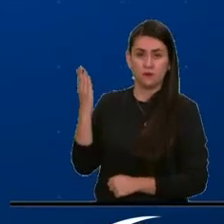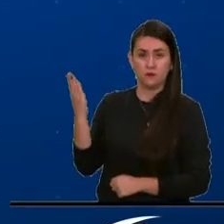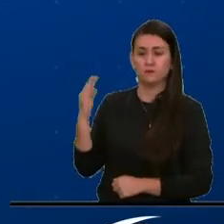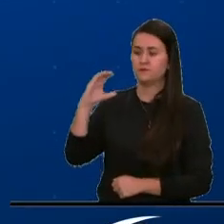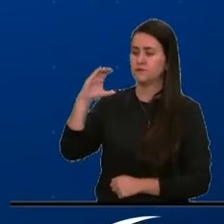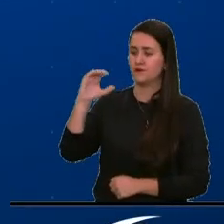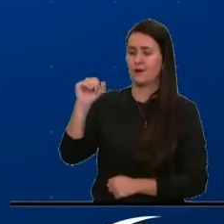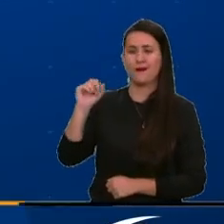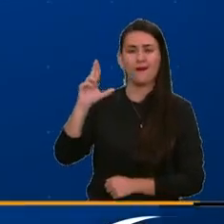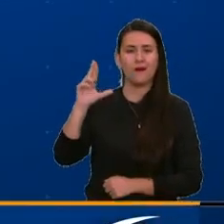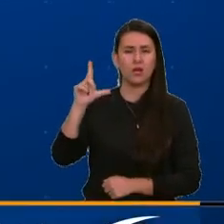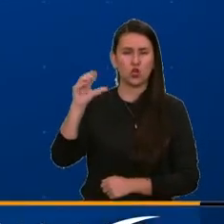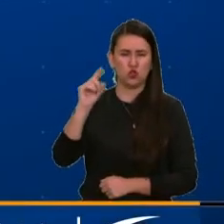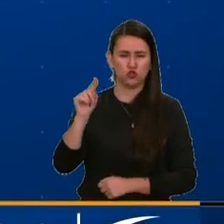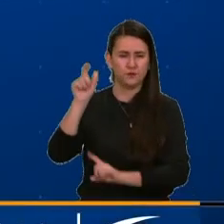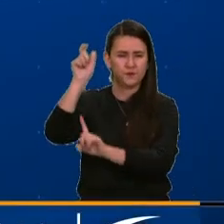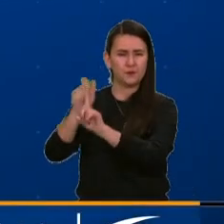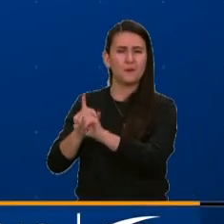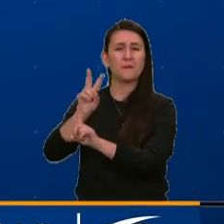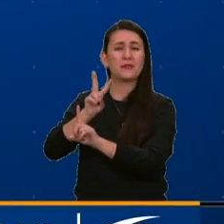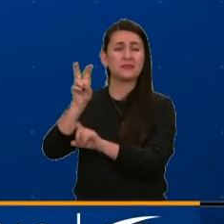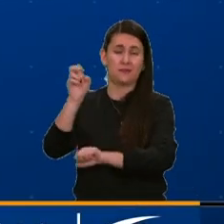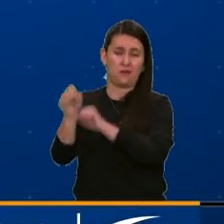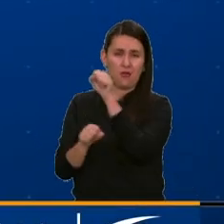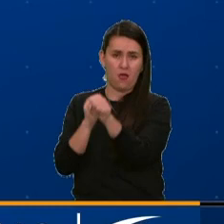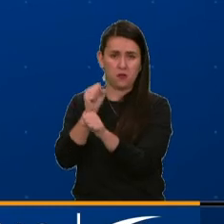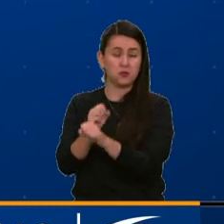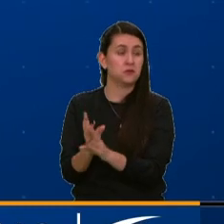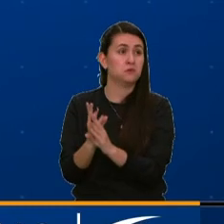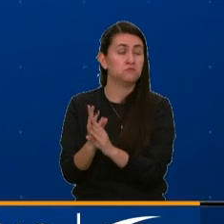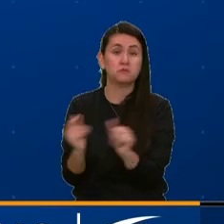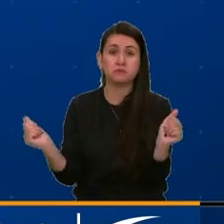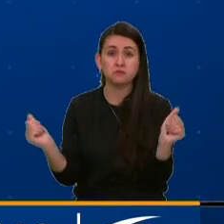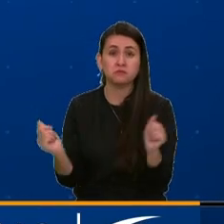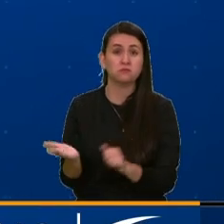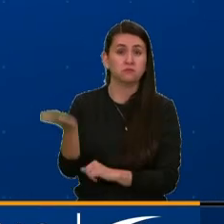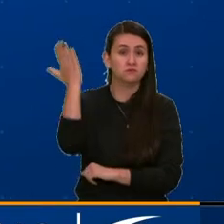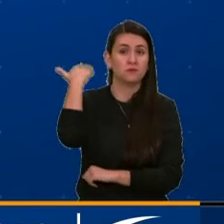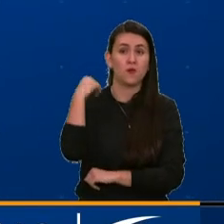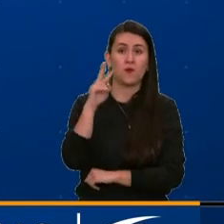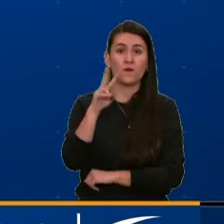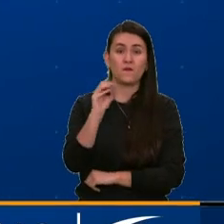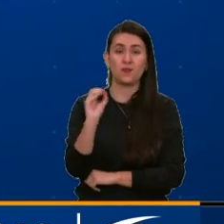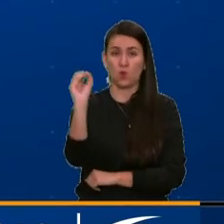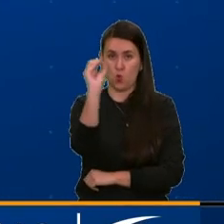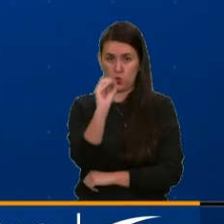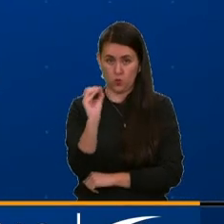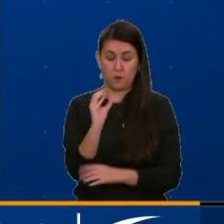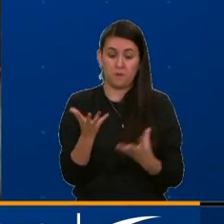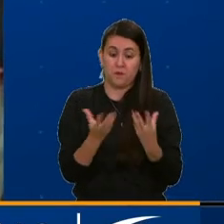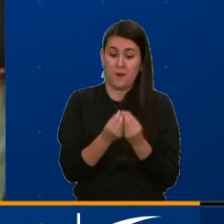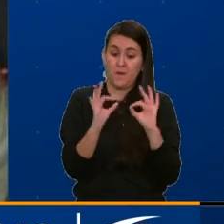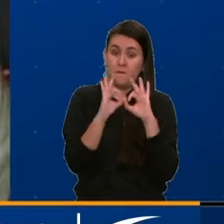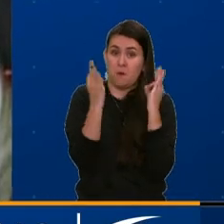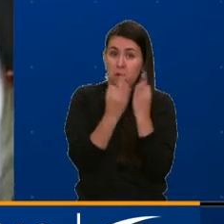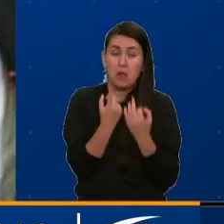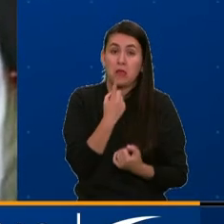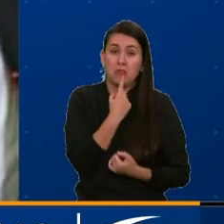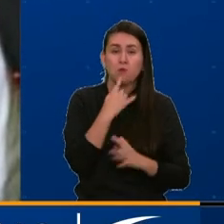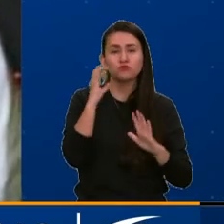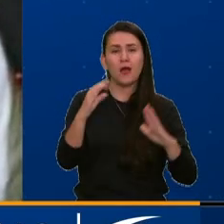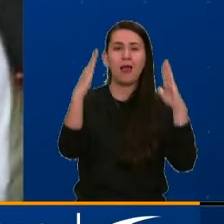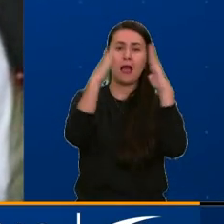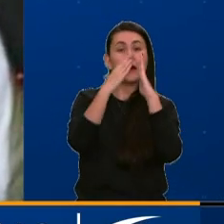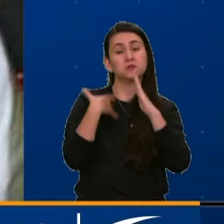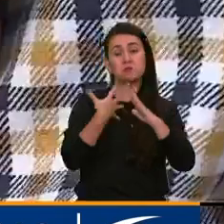Carlos Javier Hurtado, de 27 años, desapareció sin dejar rastro el pasado 20 de octubre. Según sus familiares, salió de la casa y han